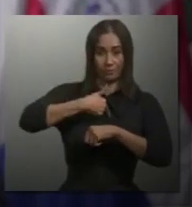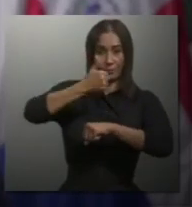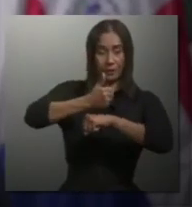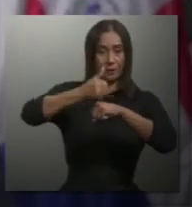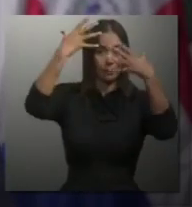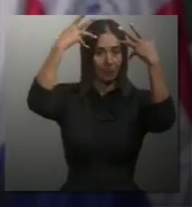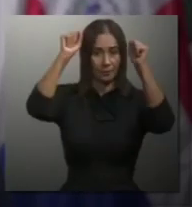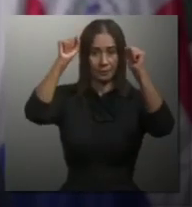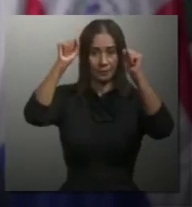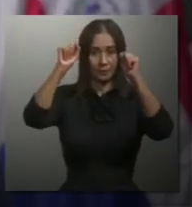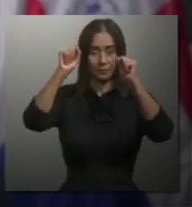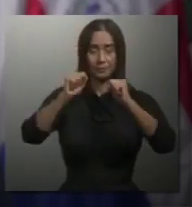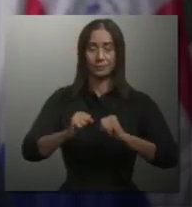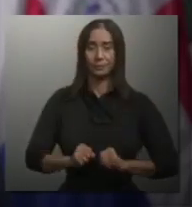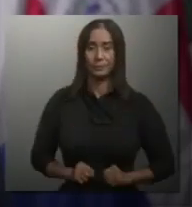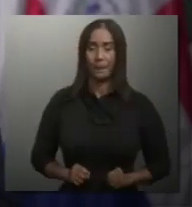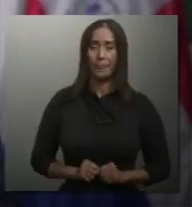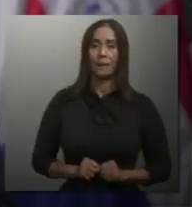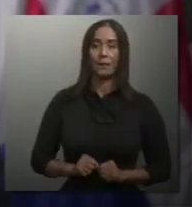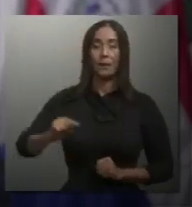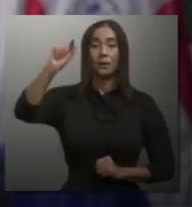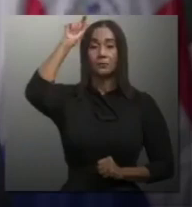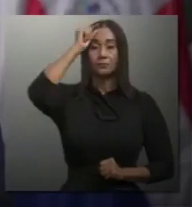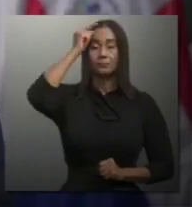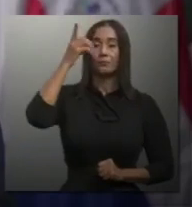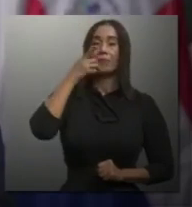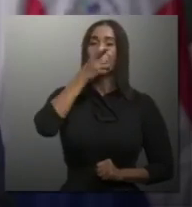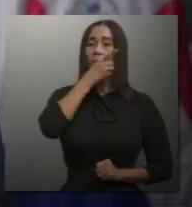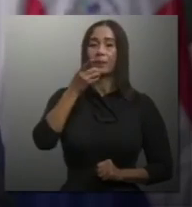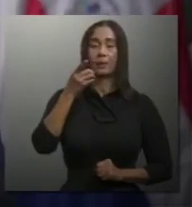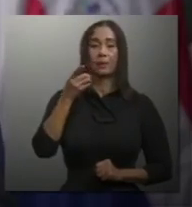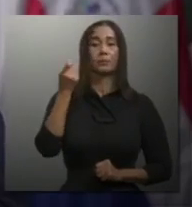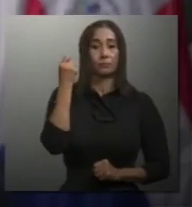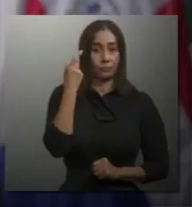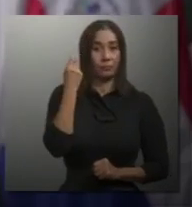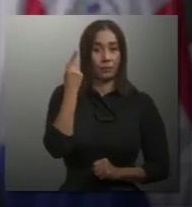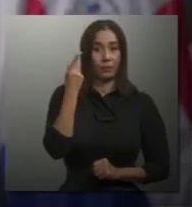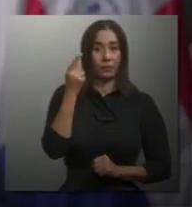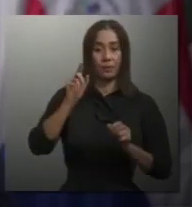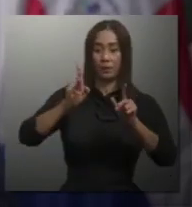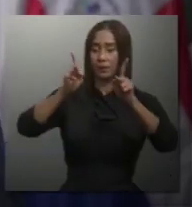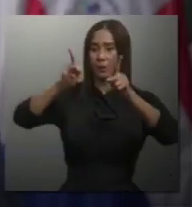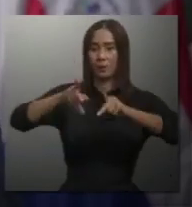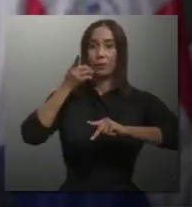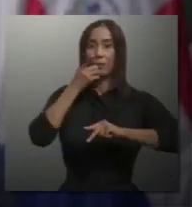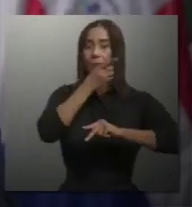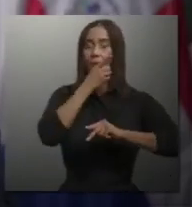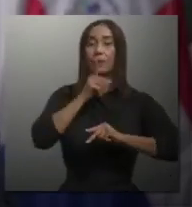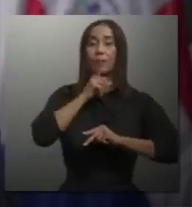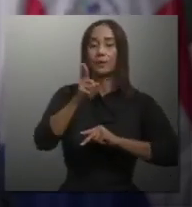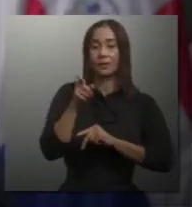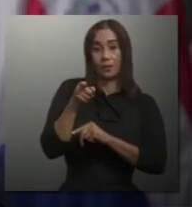posibilidades y nuestra planificación de la mejor manera posible. Le pido a todo el pueblo que mantengamos presente esta situación